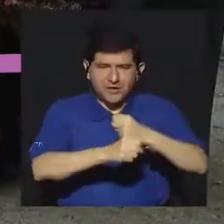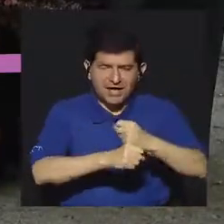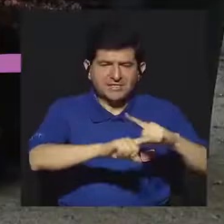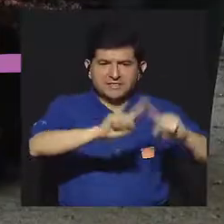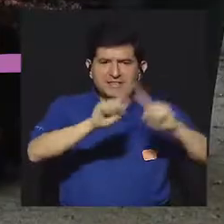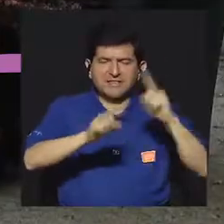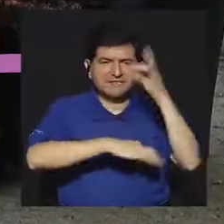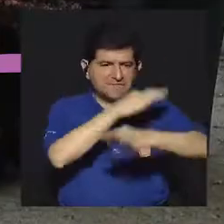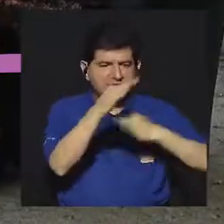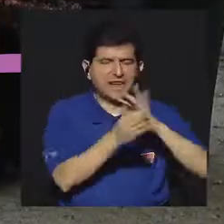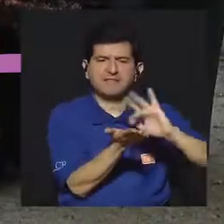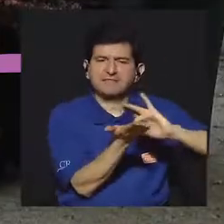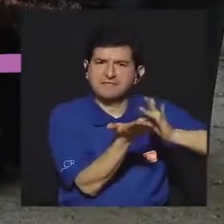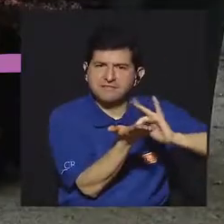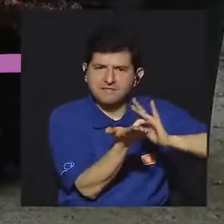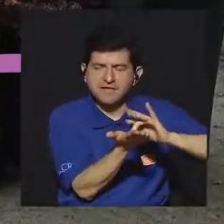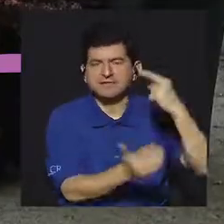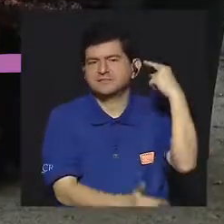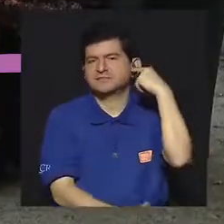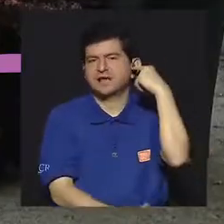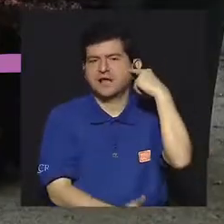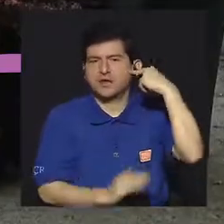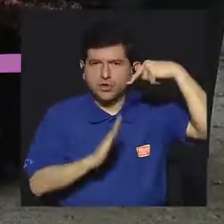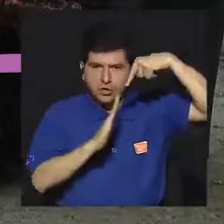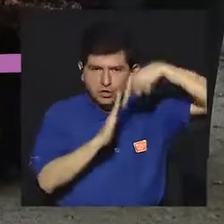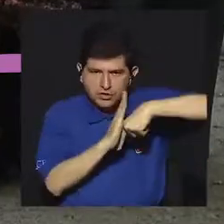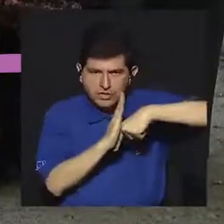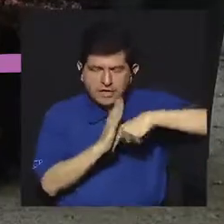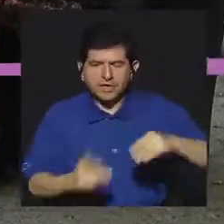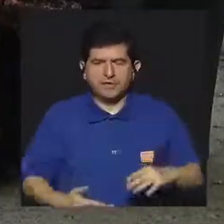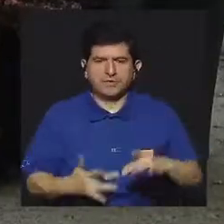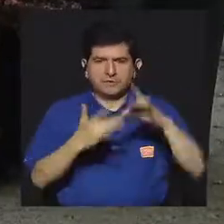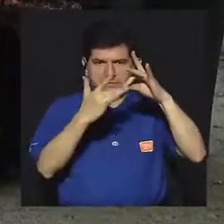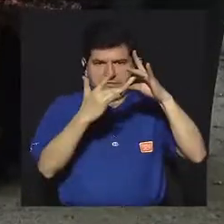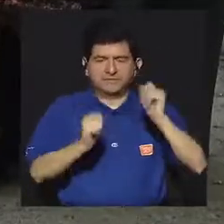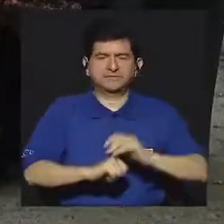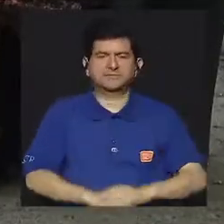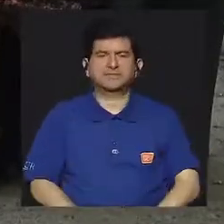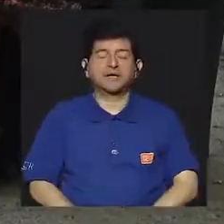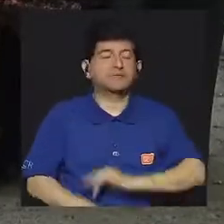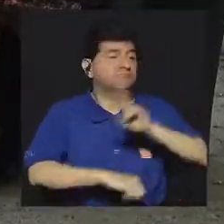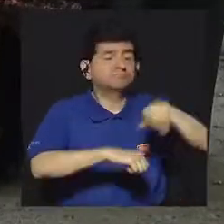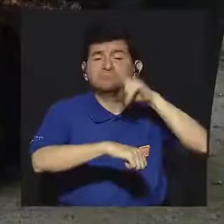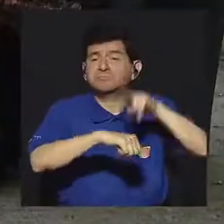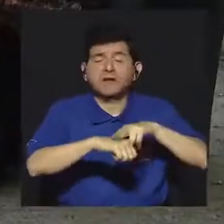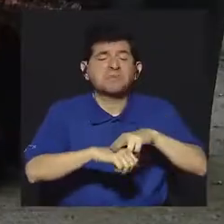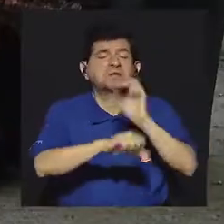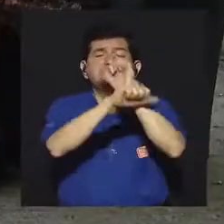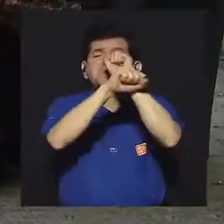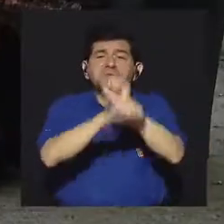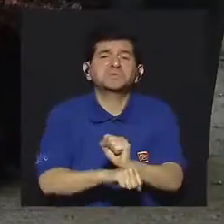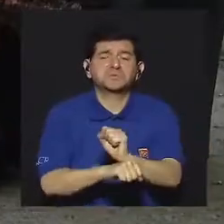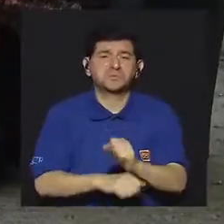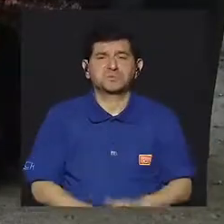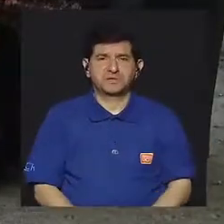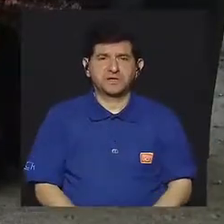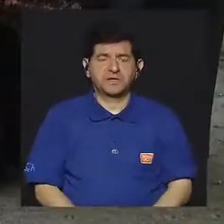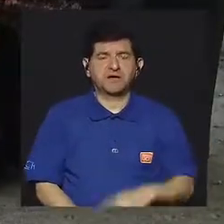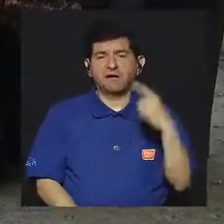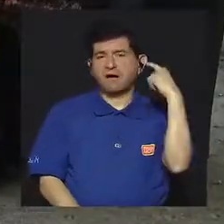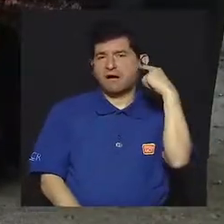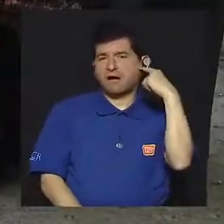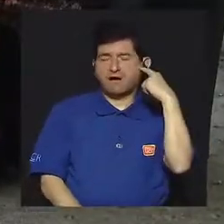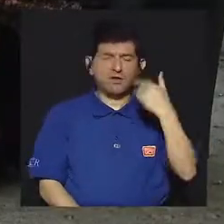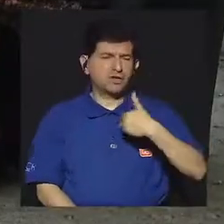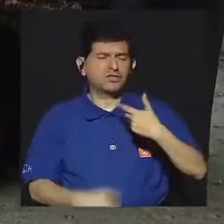causar diferentes tipos de medicamento en el oído interno principalmente. Entonces, generalmente estamos acostumbrados a que